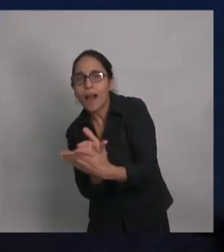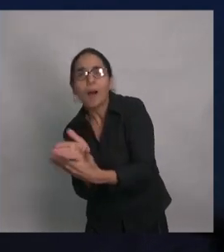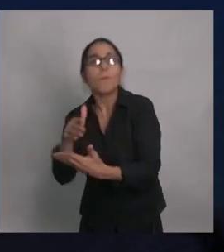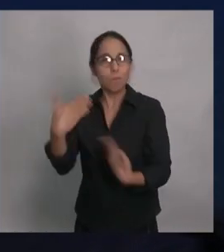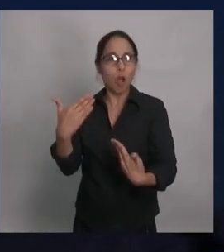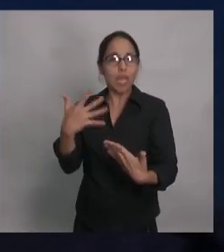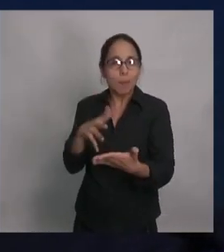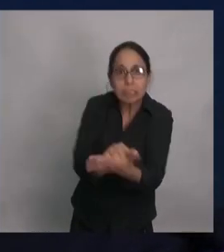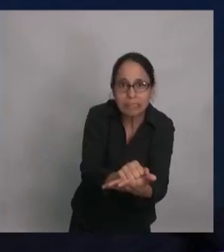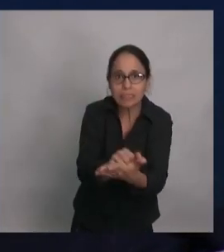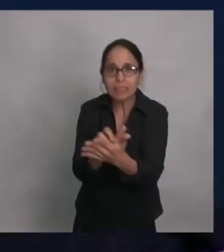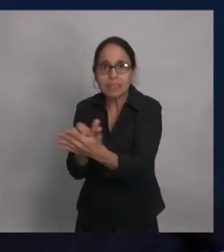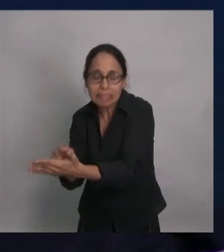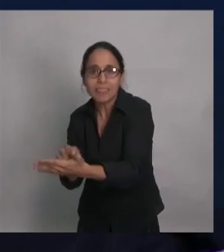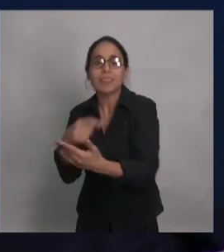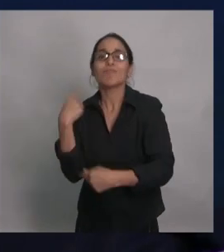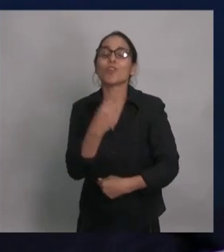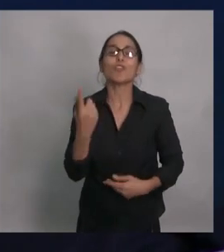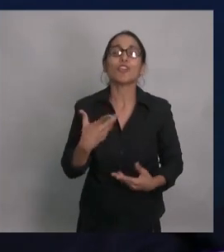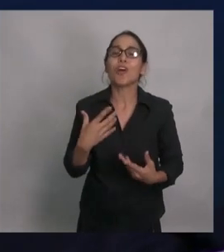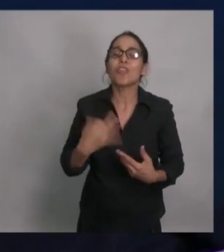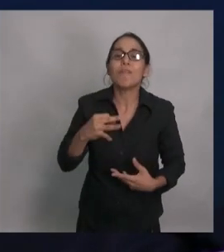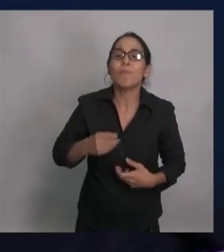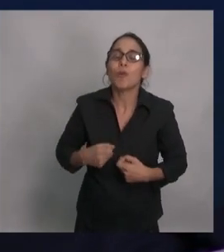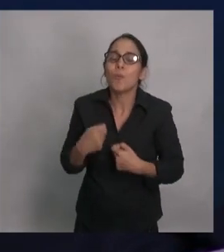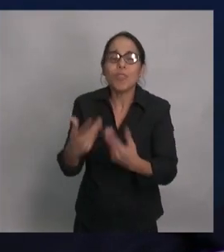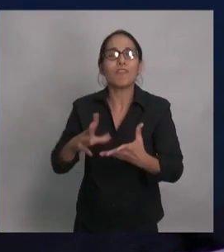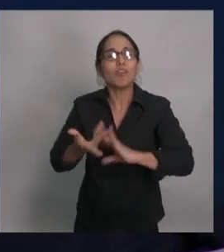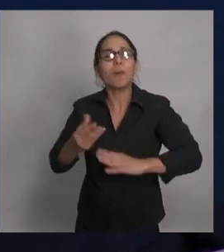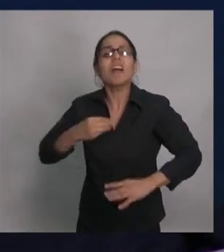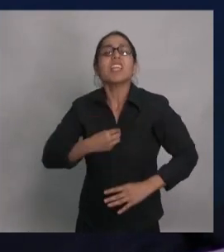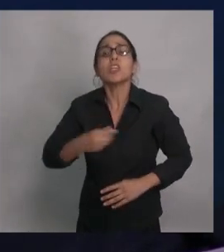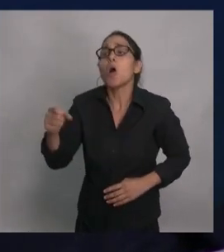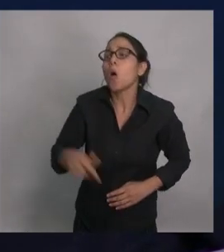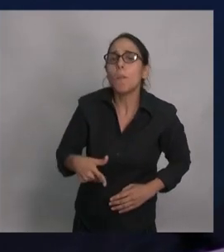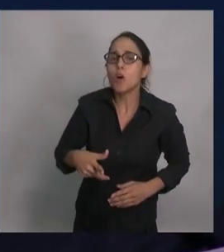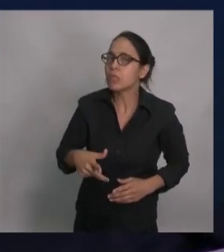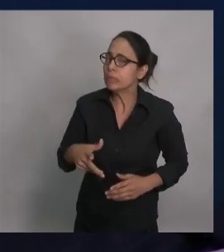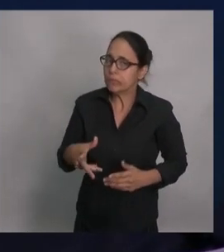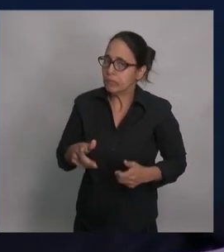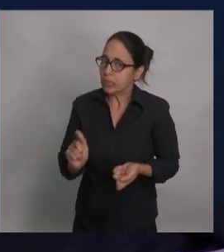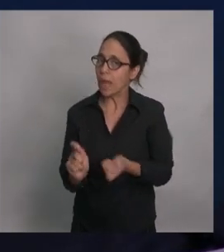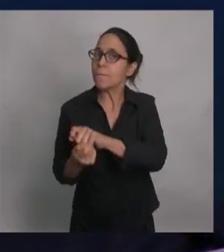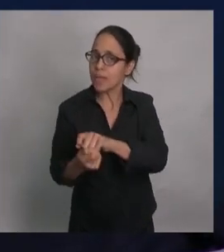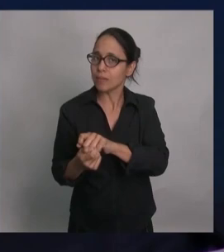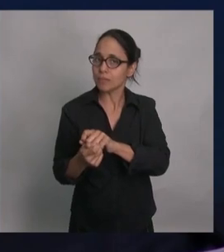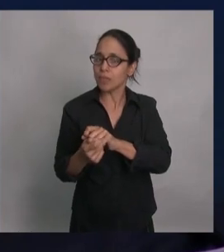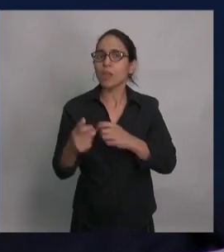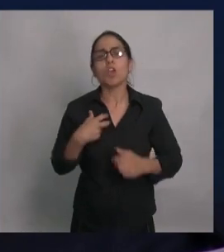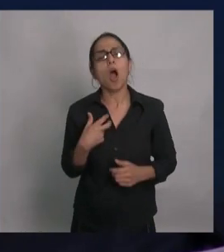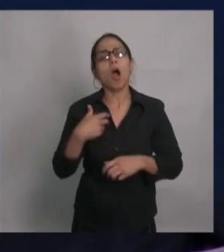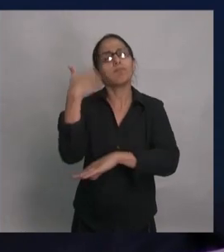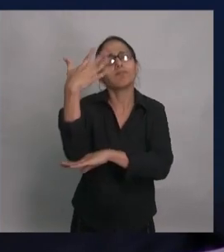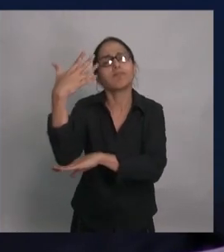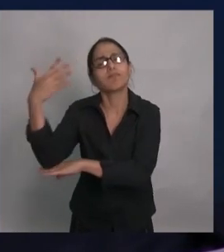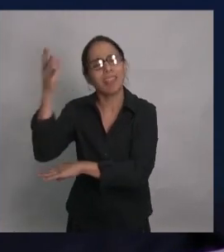atravesar el sentido común y hacerle sentido a las personas. No vamos a hablar mucho rato, somos hartos en el escenario, pero